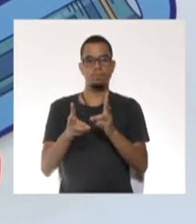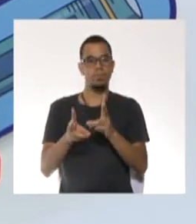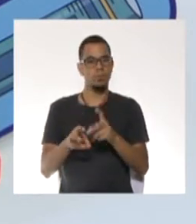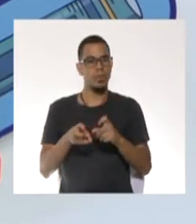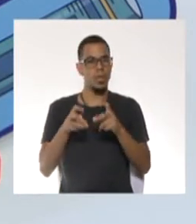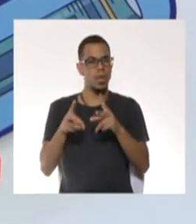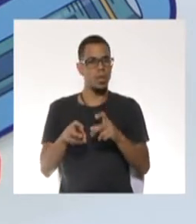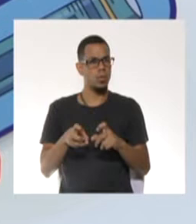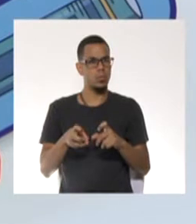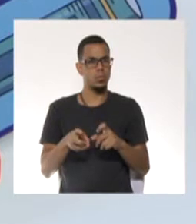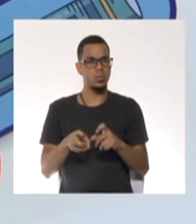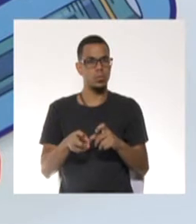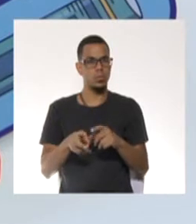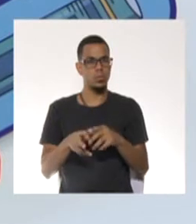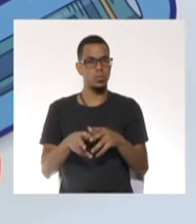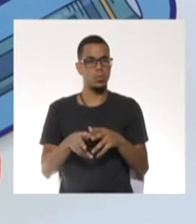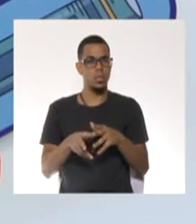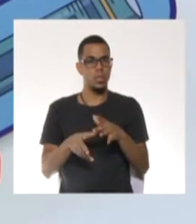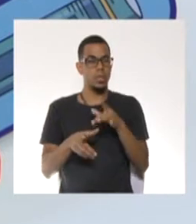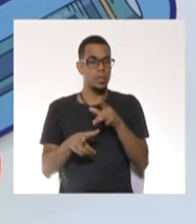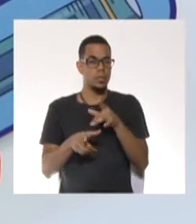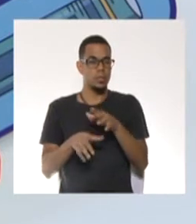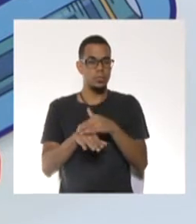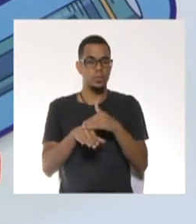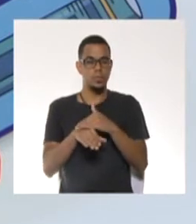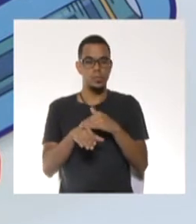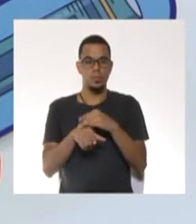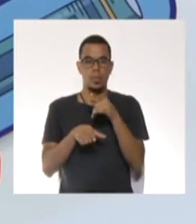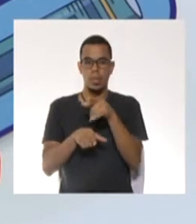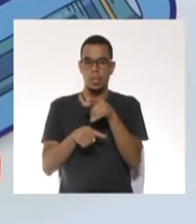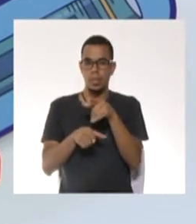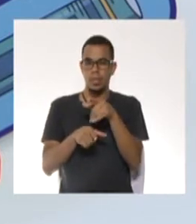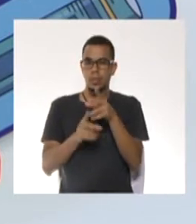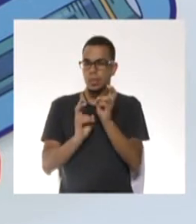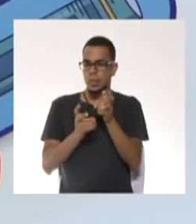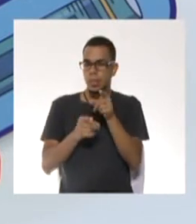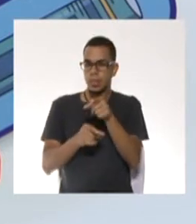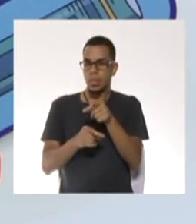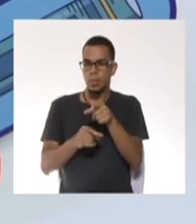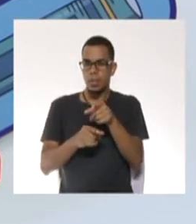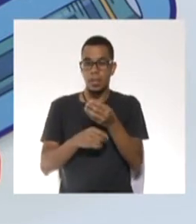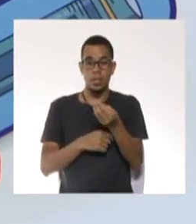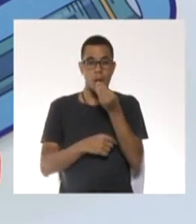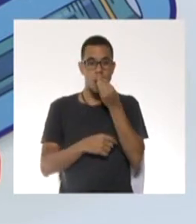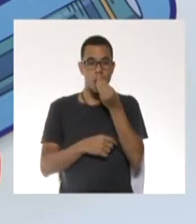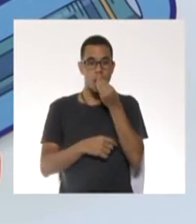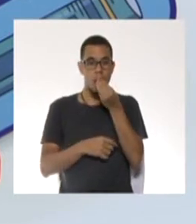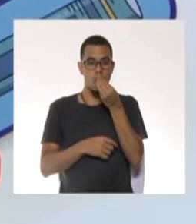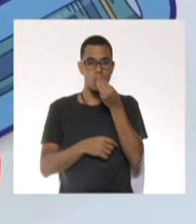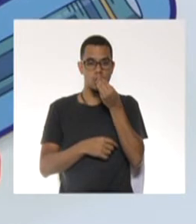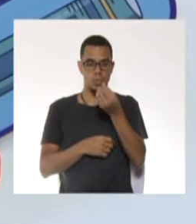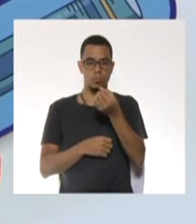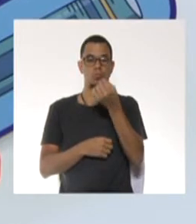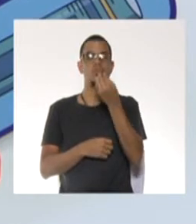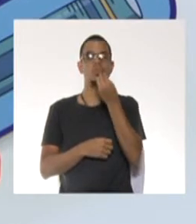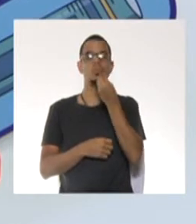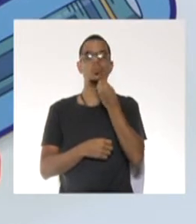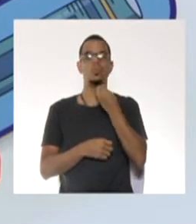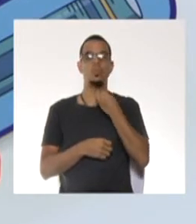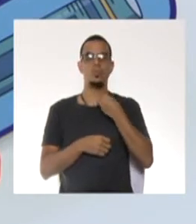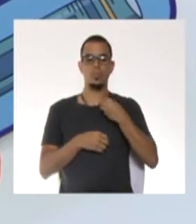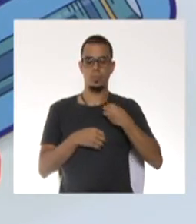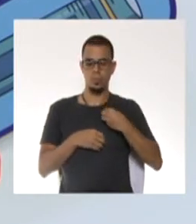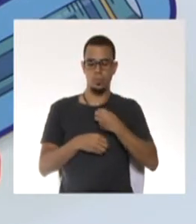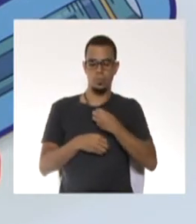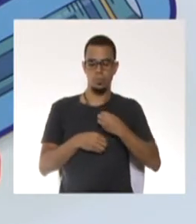esa agricultura sea fértil, que esa agricultura permita que esos alimentos puedan ir al individuo